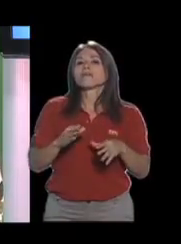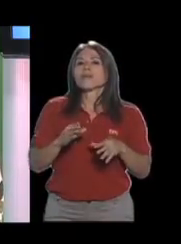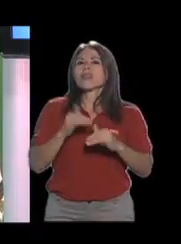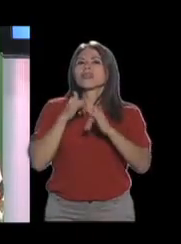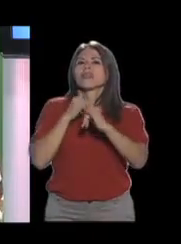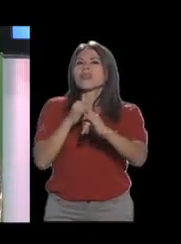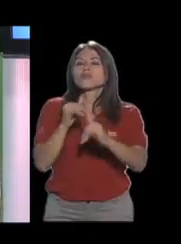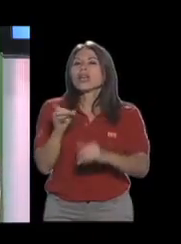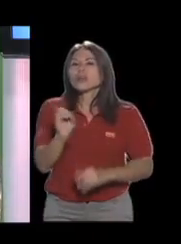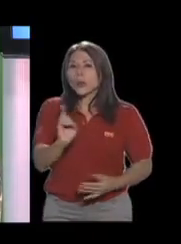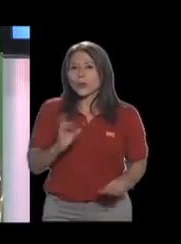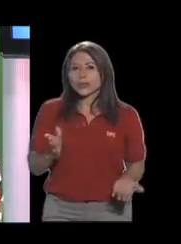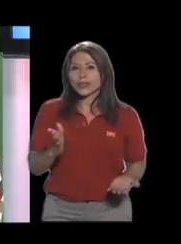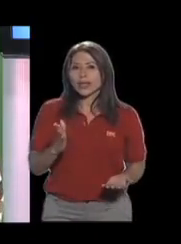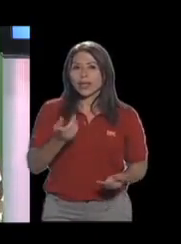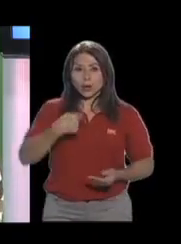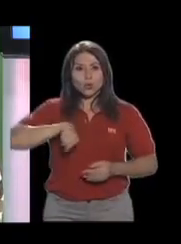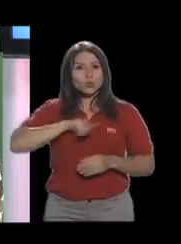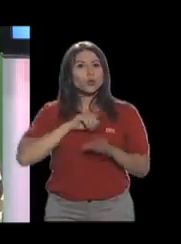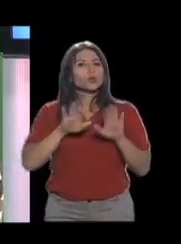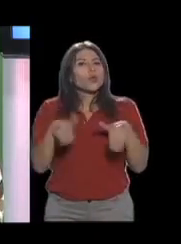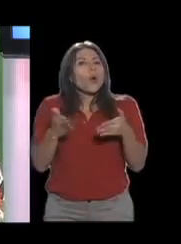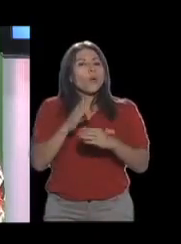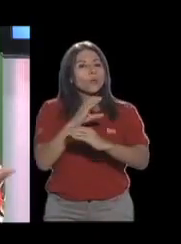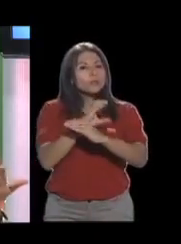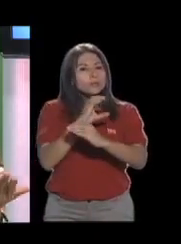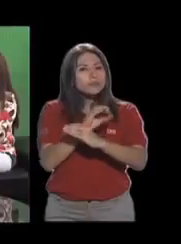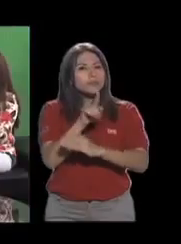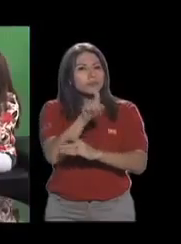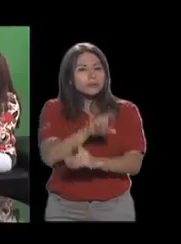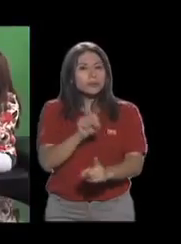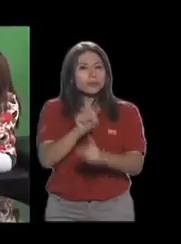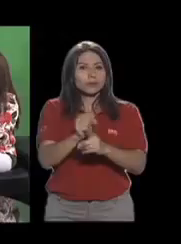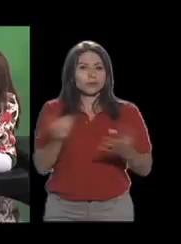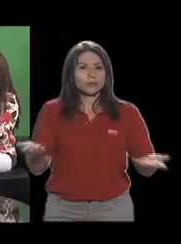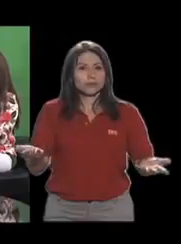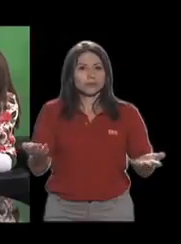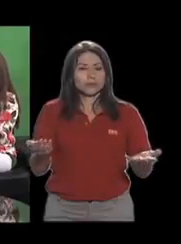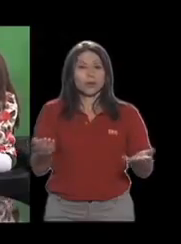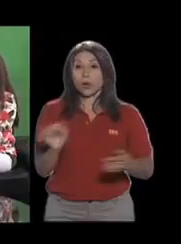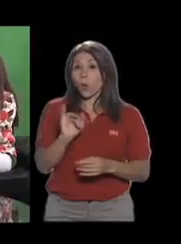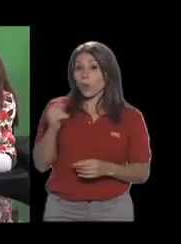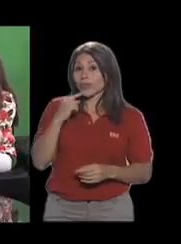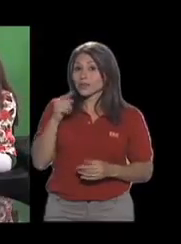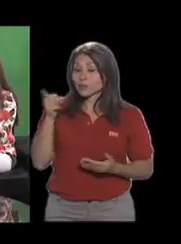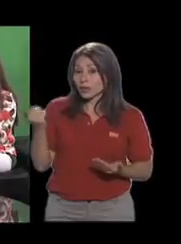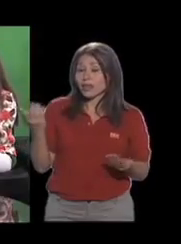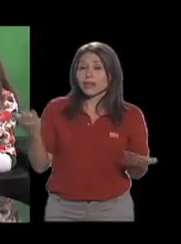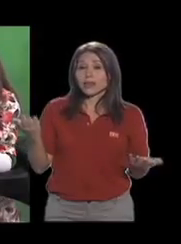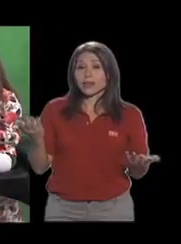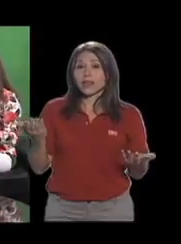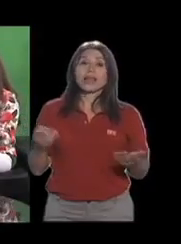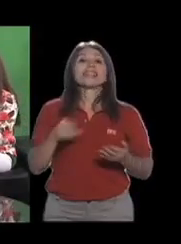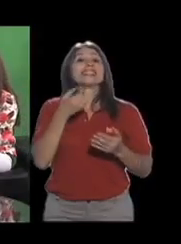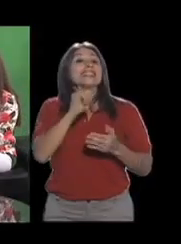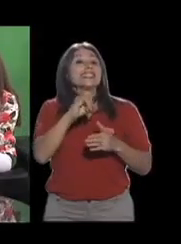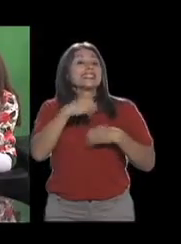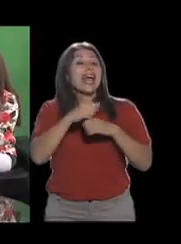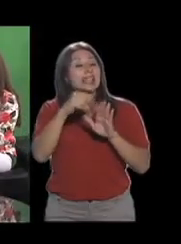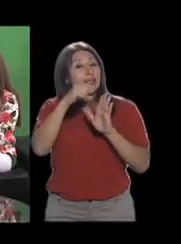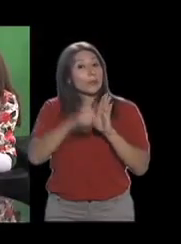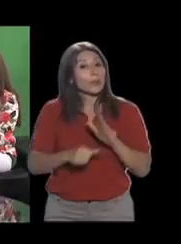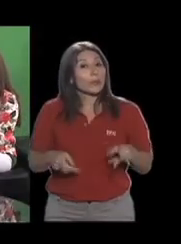proceso? ¿Cómo podríamos tutelarlo para que, a pesar de que, como usted menciona, no es legal, a menos de que haya riesgo en la